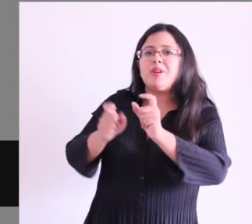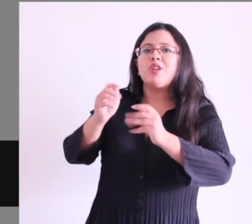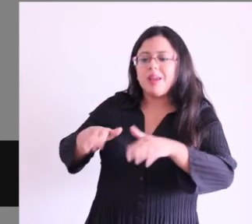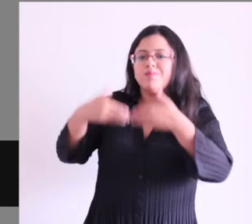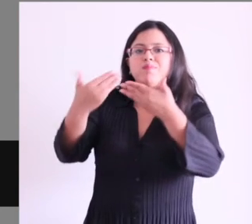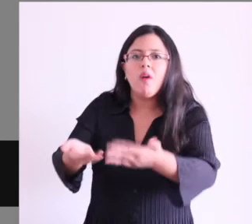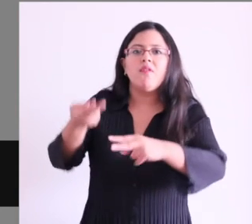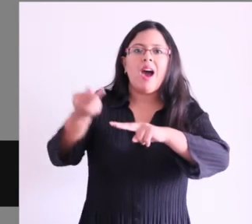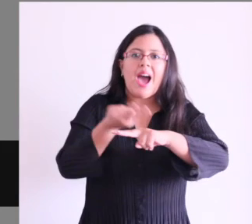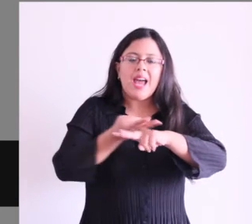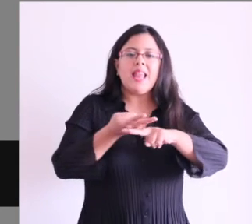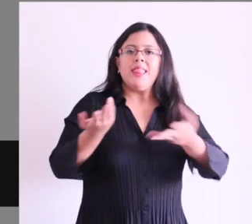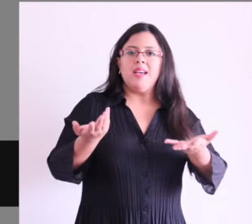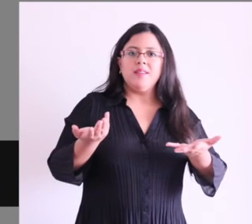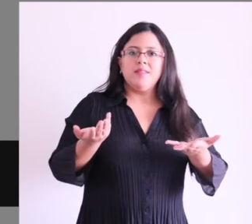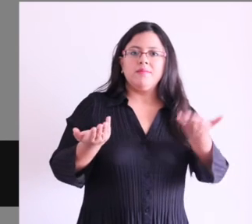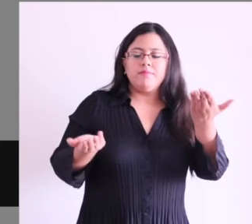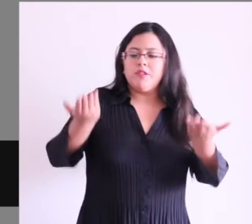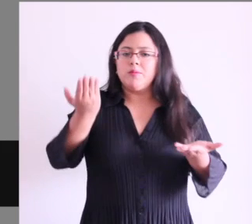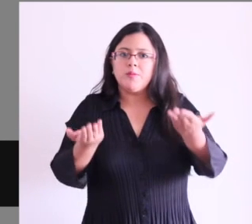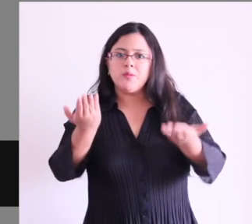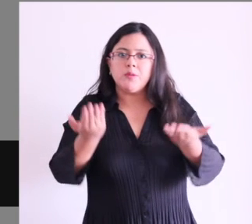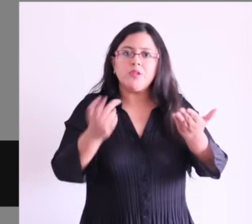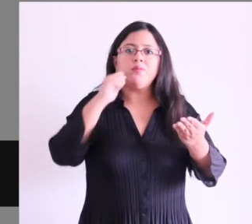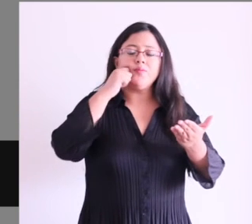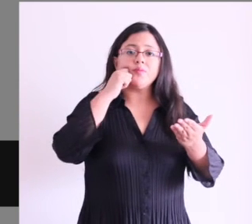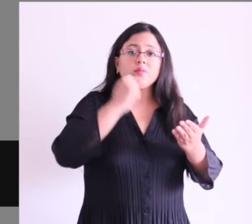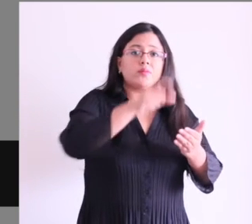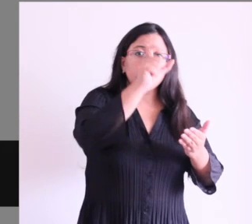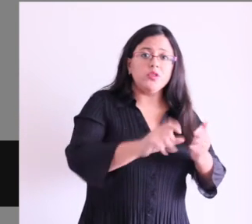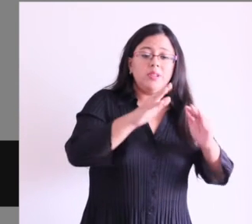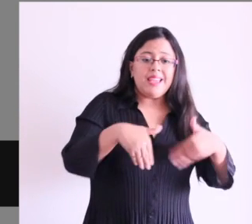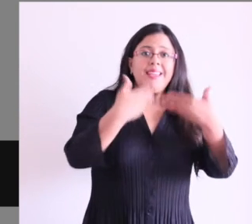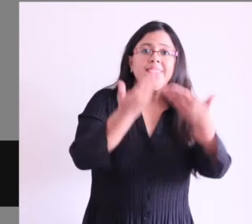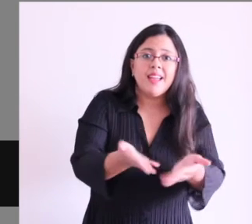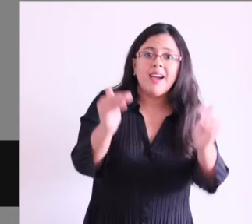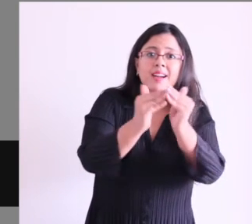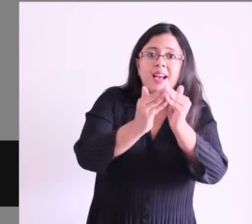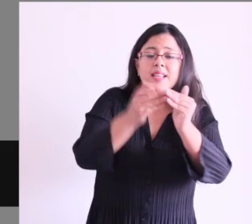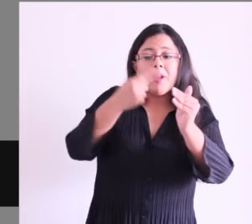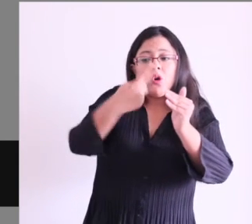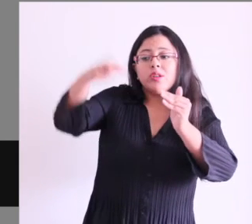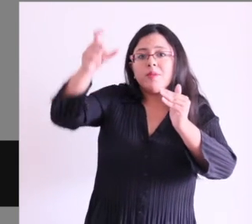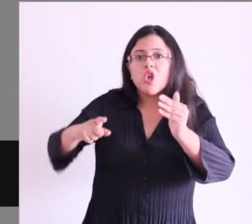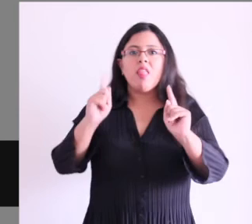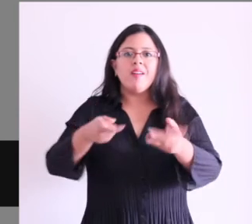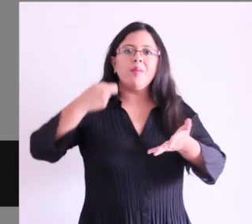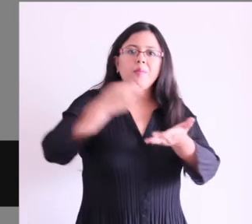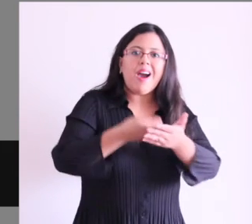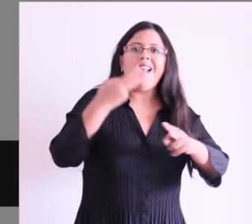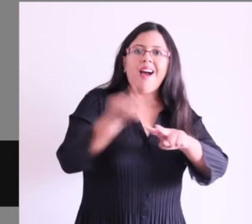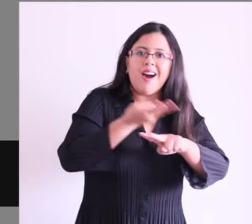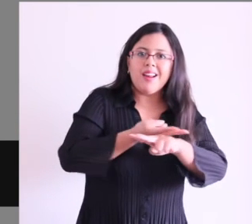arrendatario, que es que el arrendador entregue la cosa en arriendo y que el arrendatario pague un monto